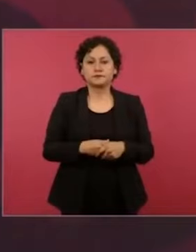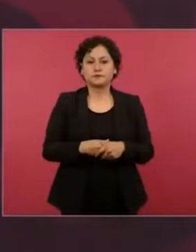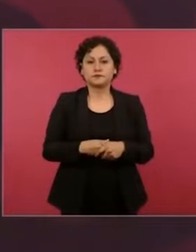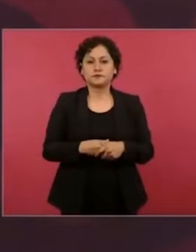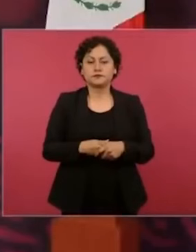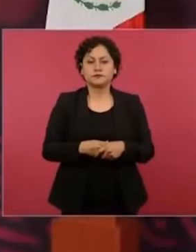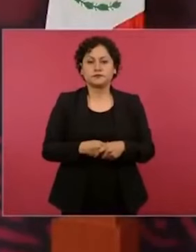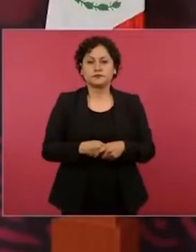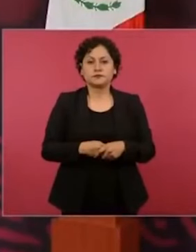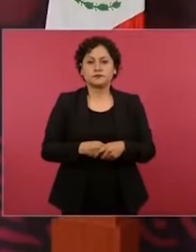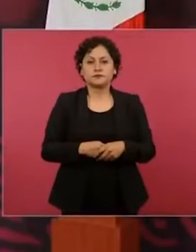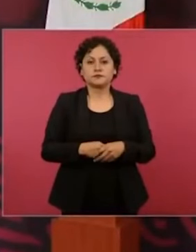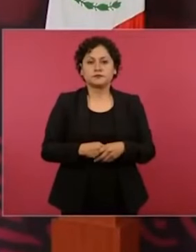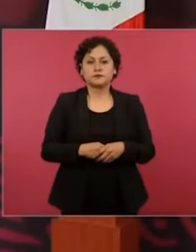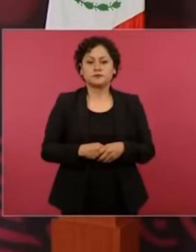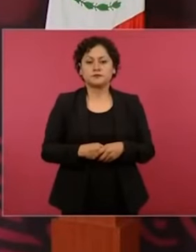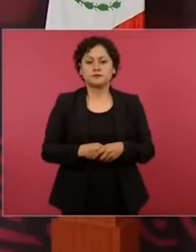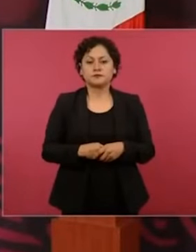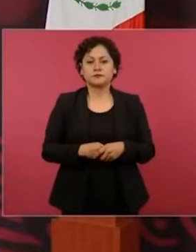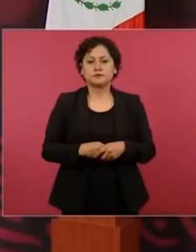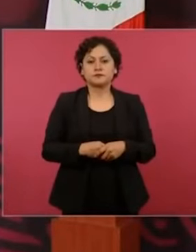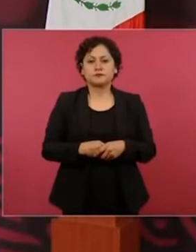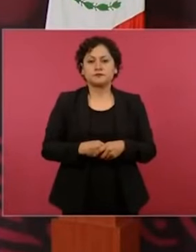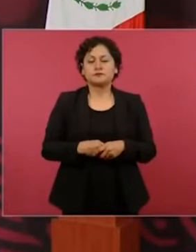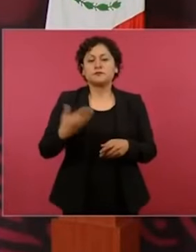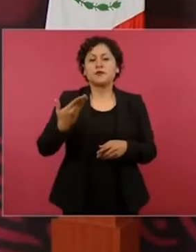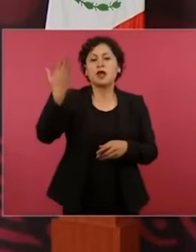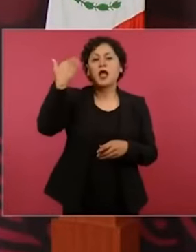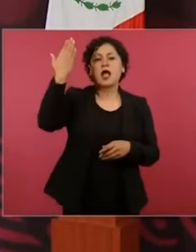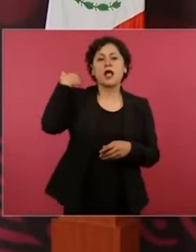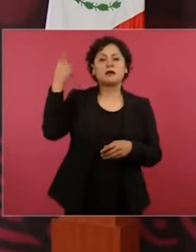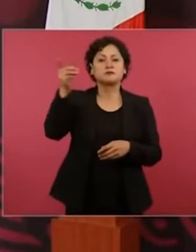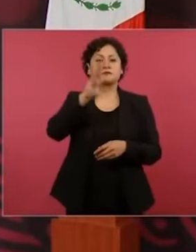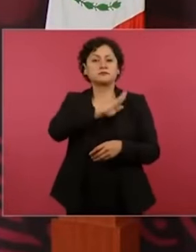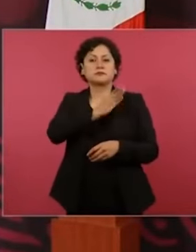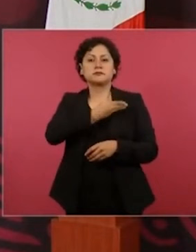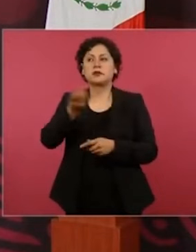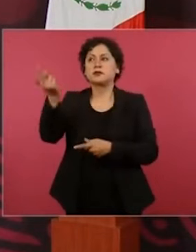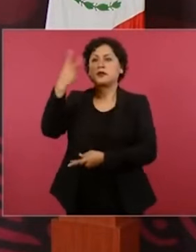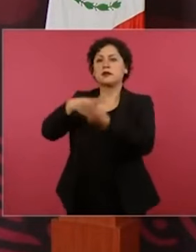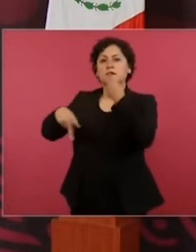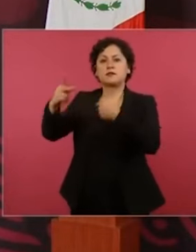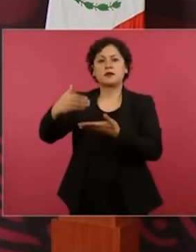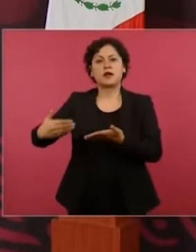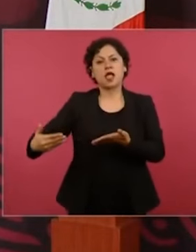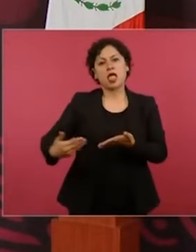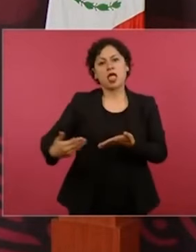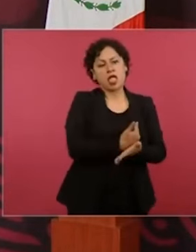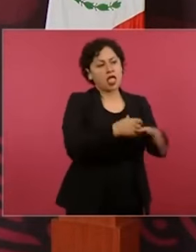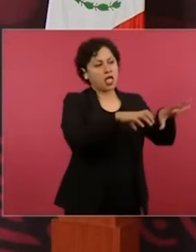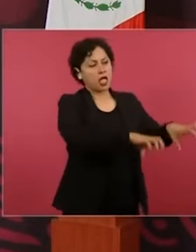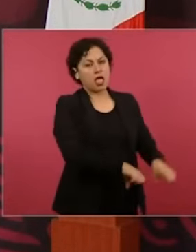cuando vinieron a saquear a México los europeos